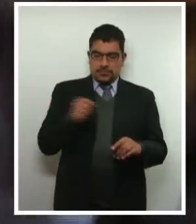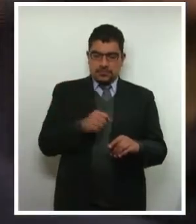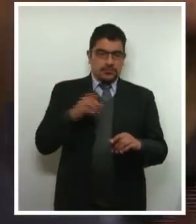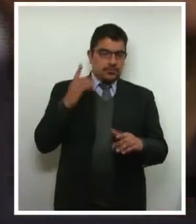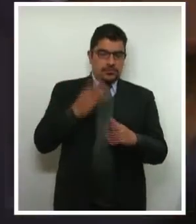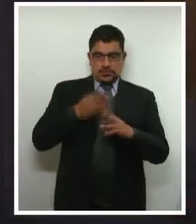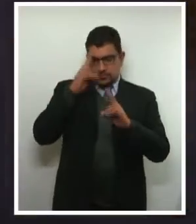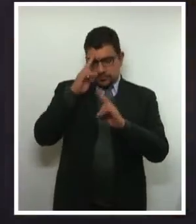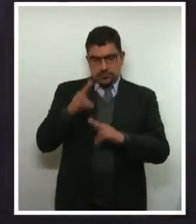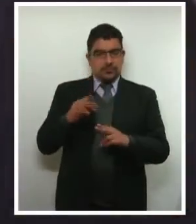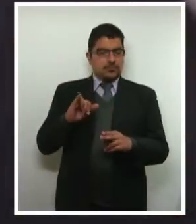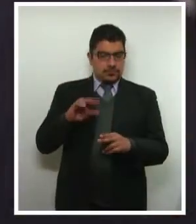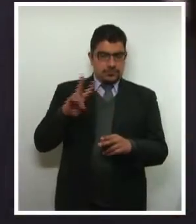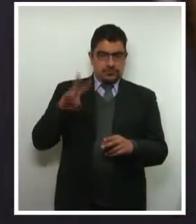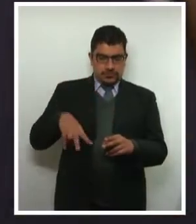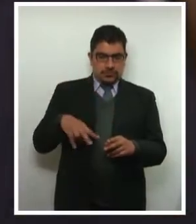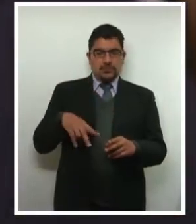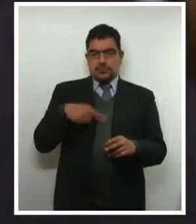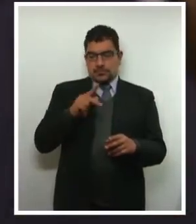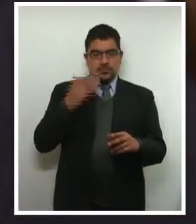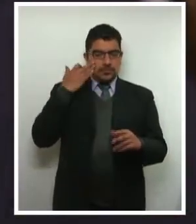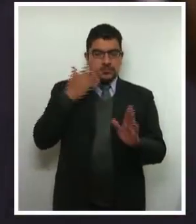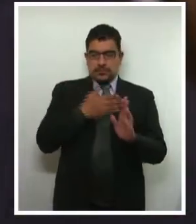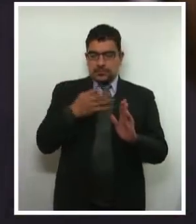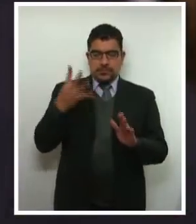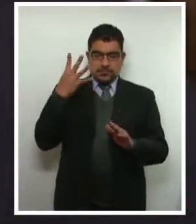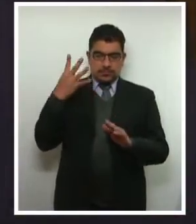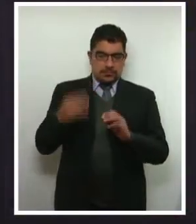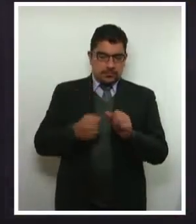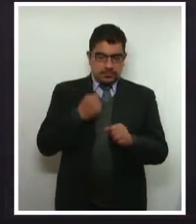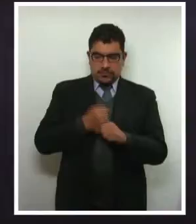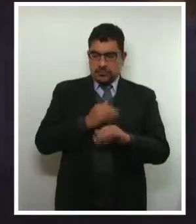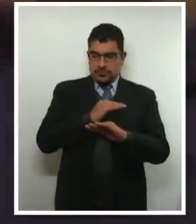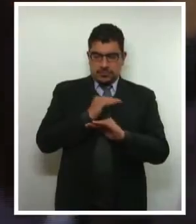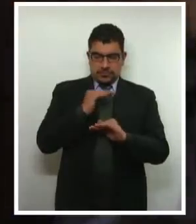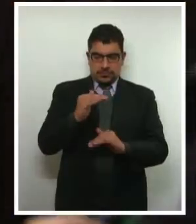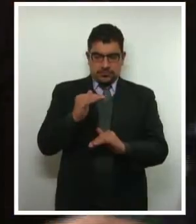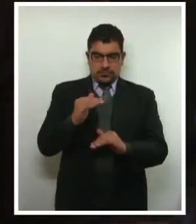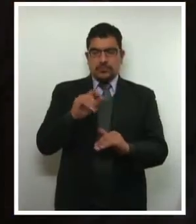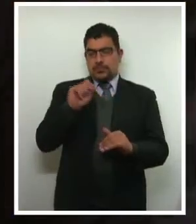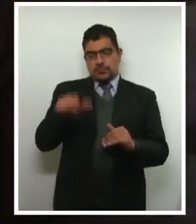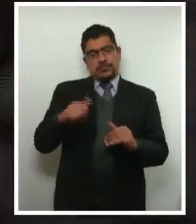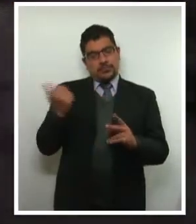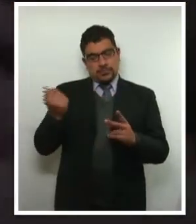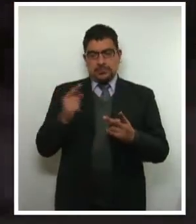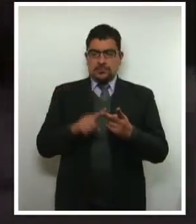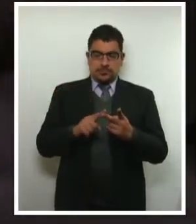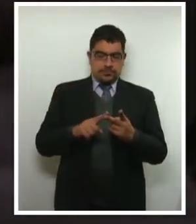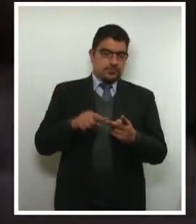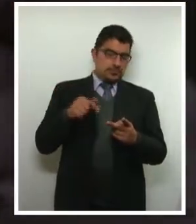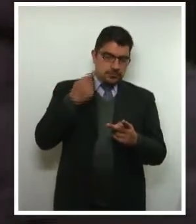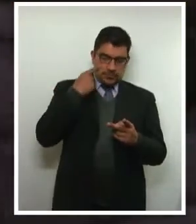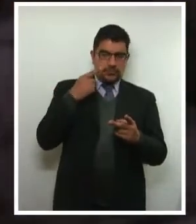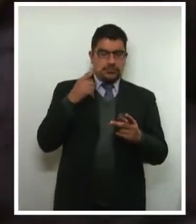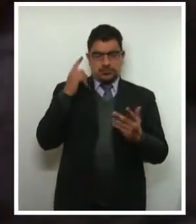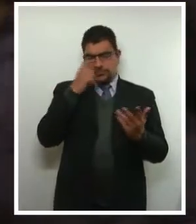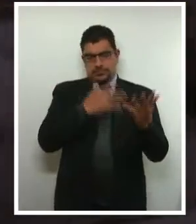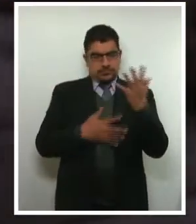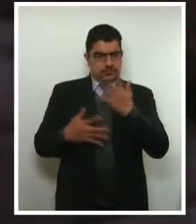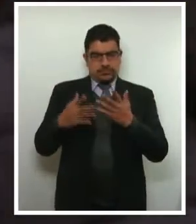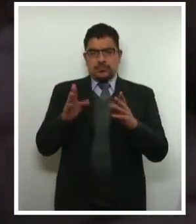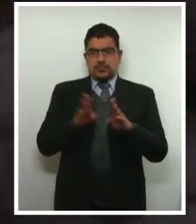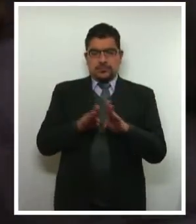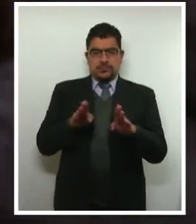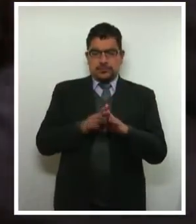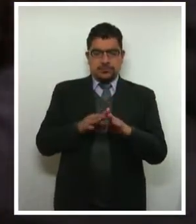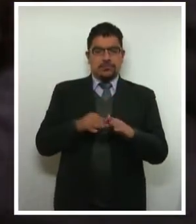Son honoríficos, pero van a tener una duración de 4 años. Otra cosa, sería muy complicado